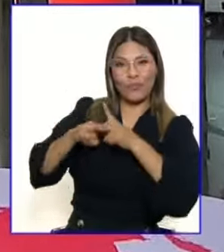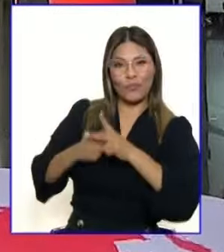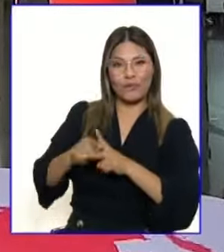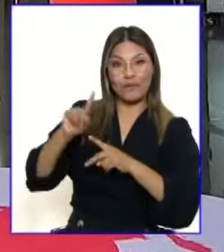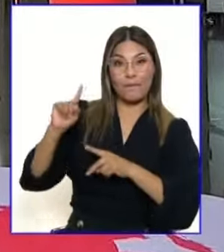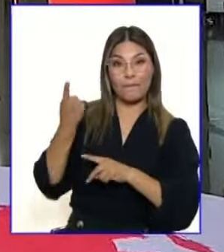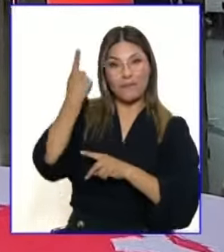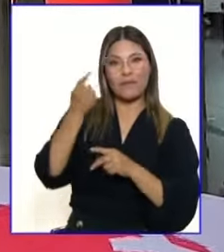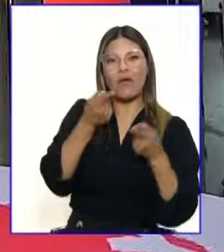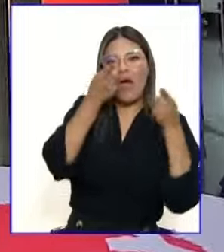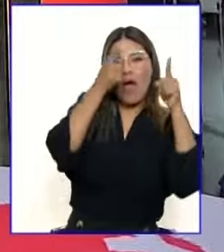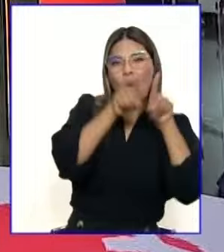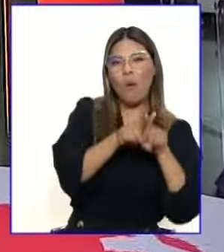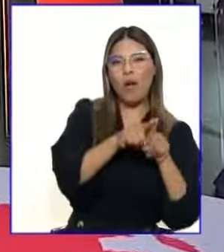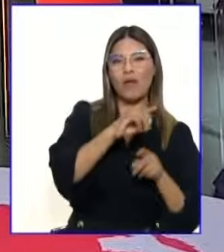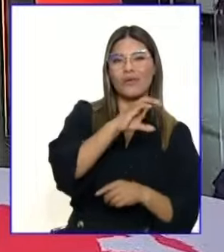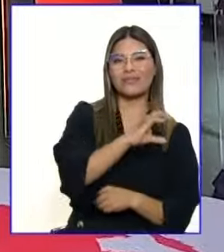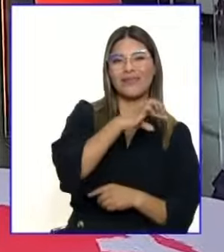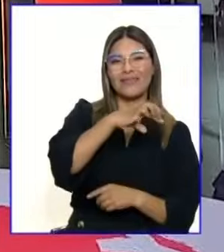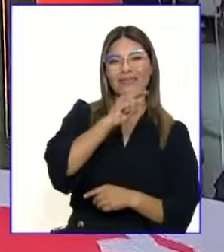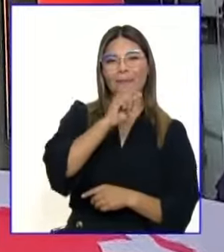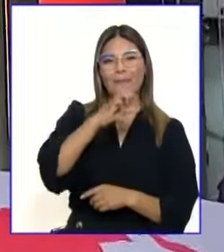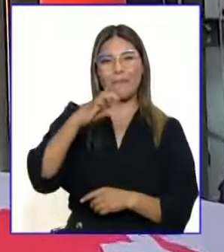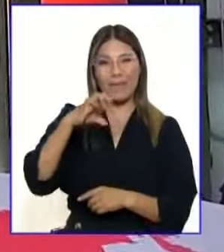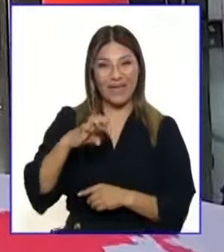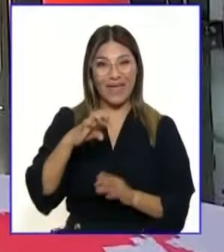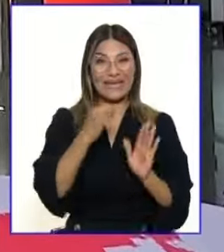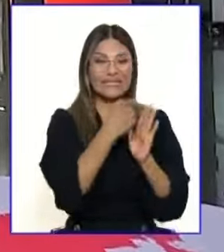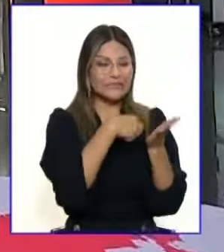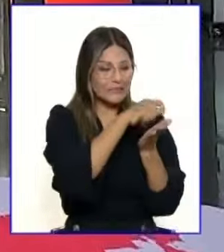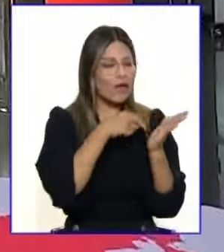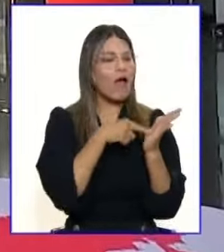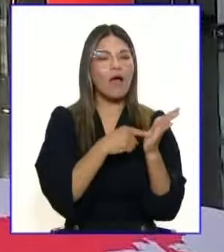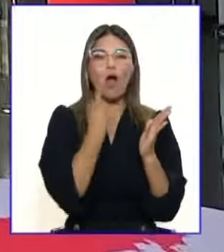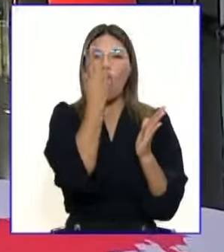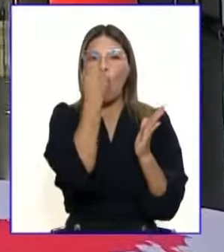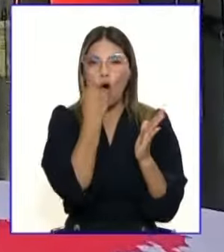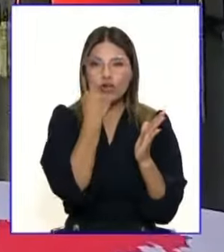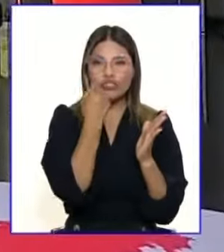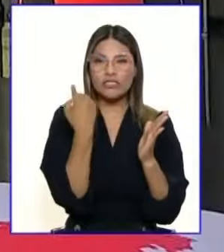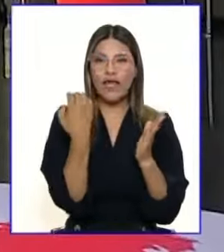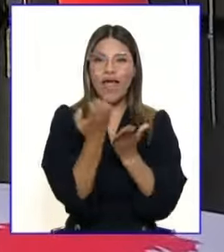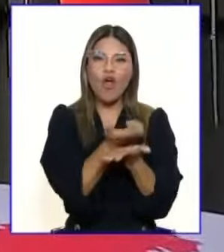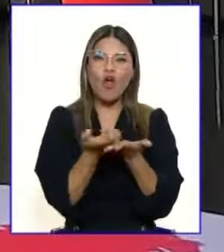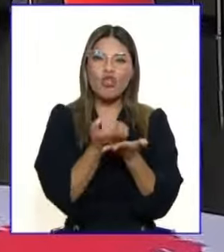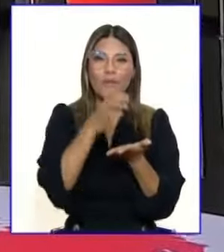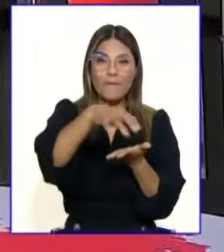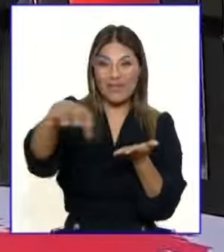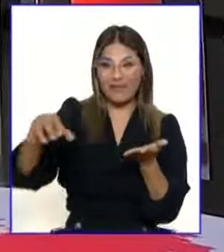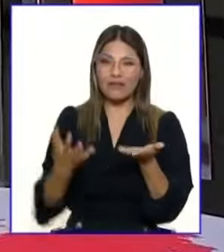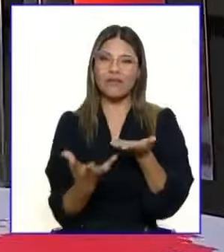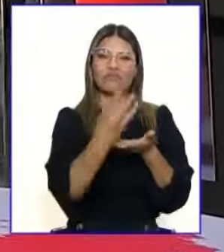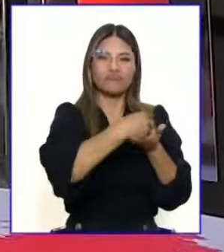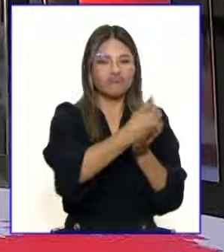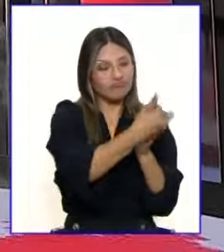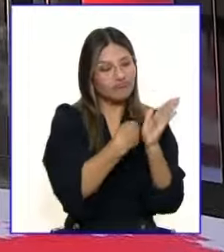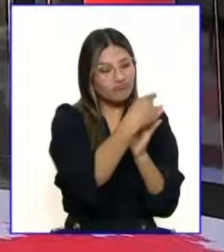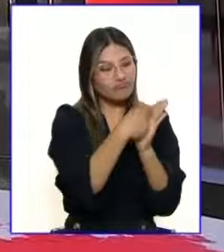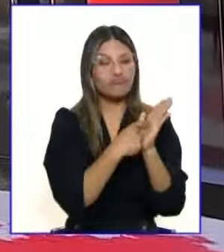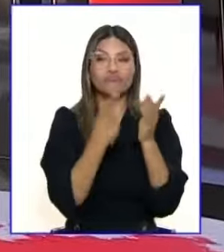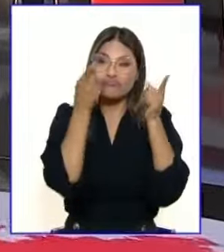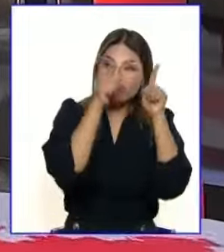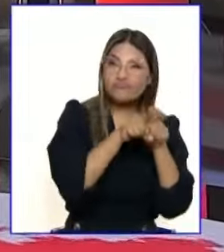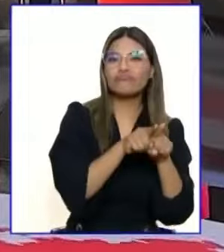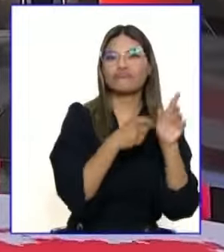acuerdo CPTPP, que es un acuerdo plurilateral que incluye a 11 economías de la región del Asia-Pacífico y que es el acuerdo